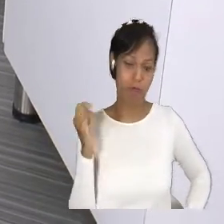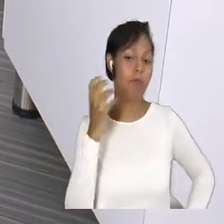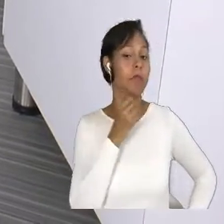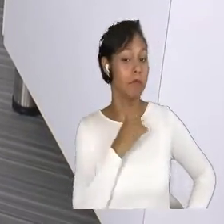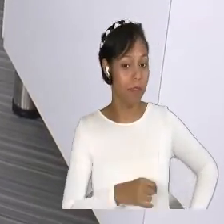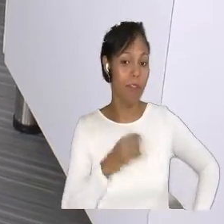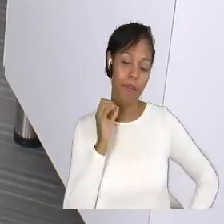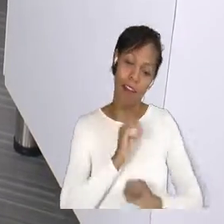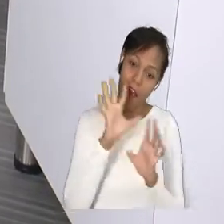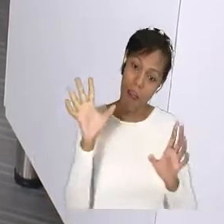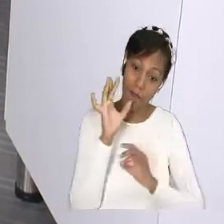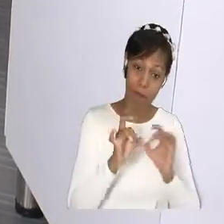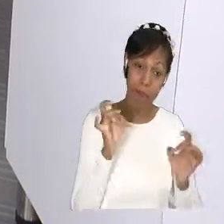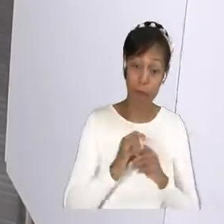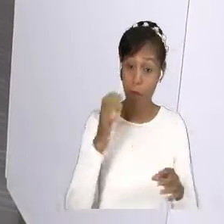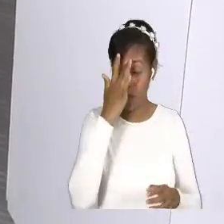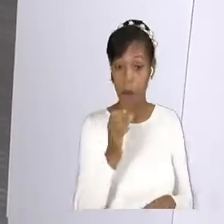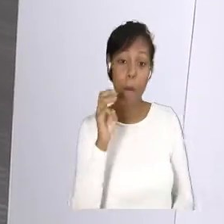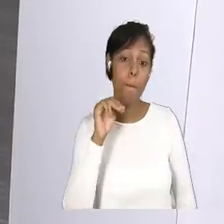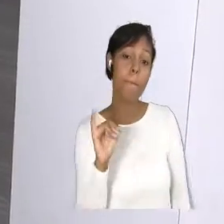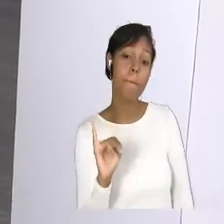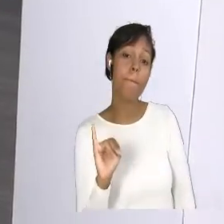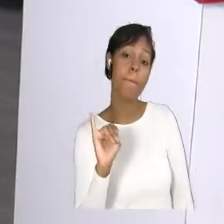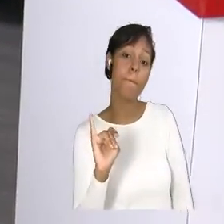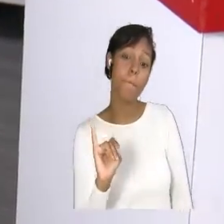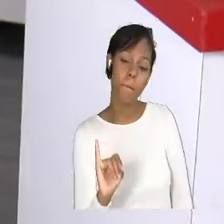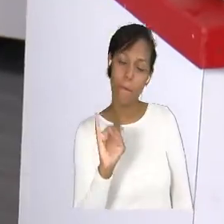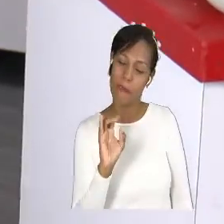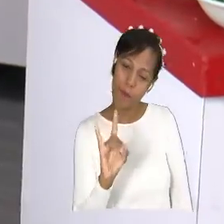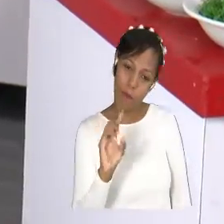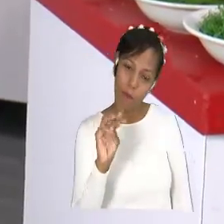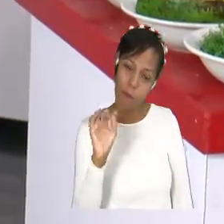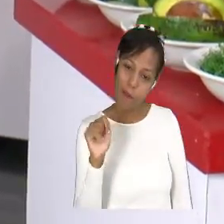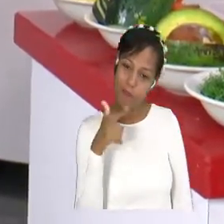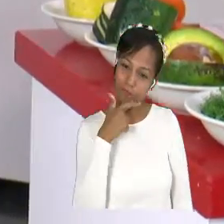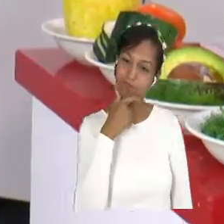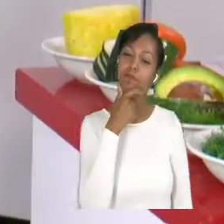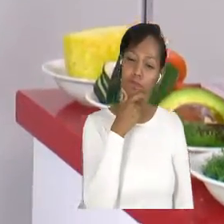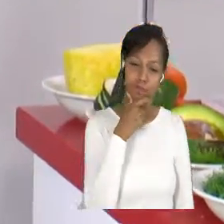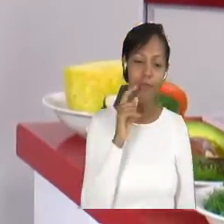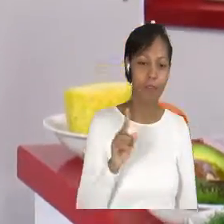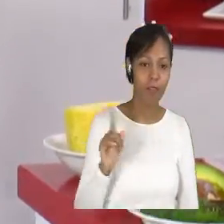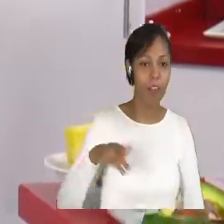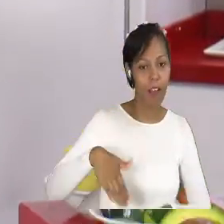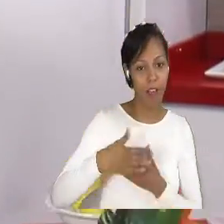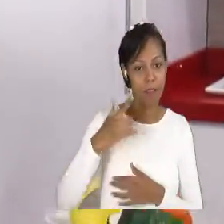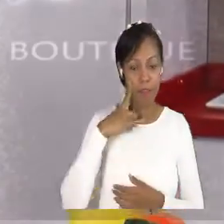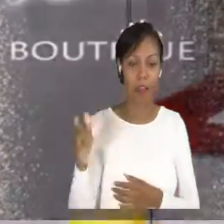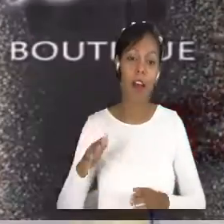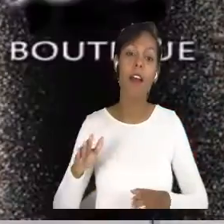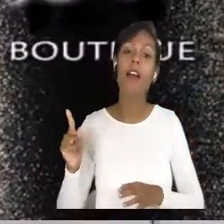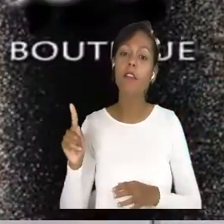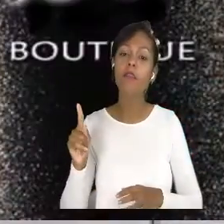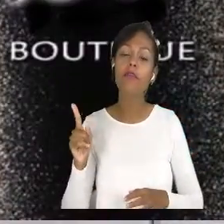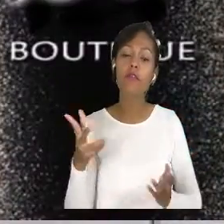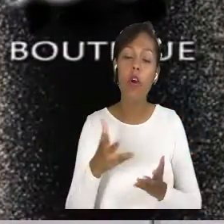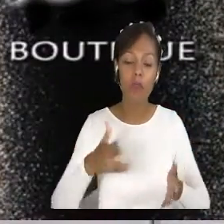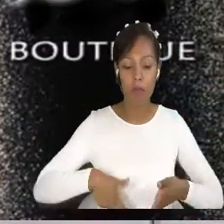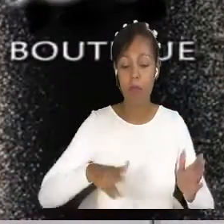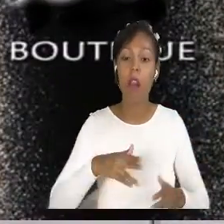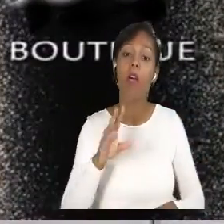supuesto, gracias a Miuma Boutique, que se encuentra ubicados ahí en la calle 49, número 1728 de la Zona Rosa. Recuerden